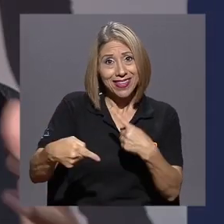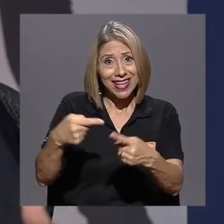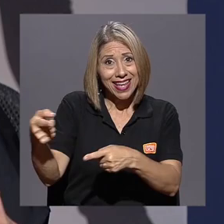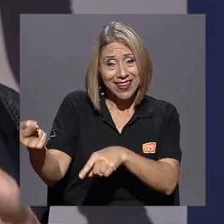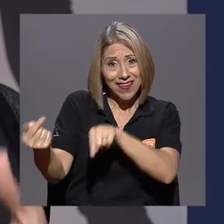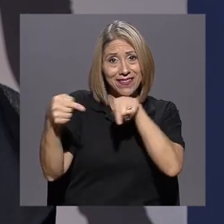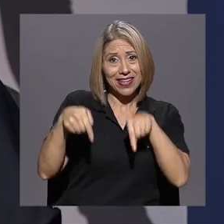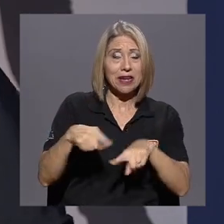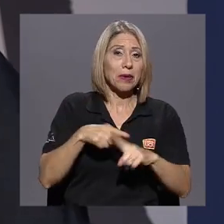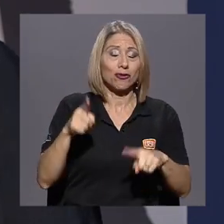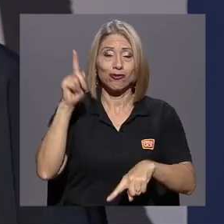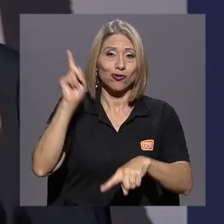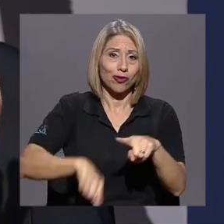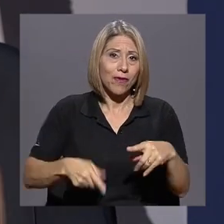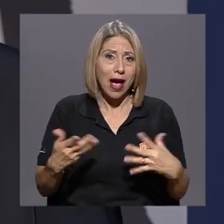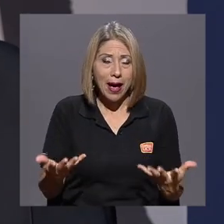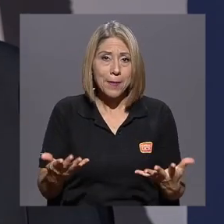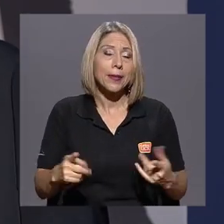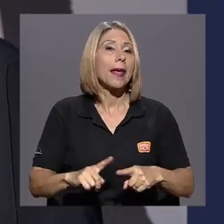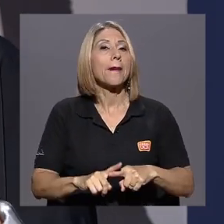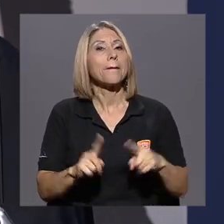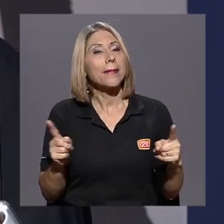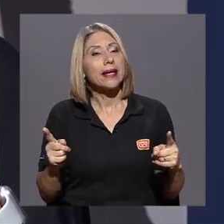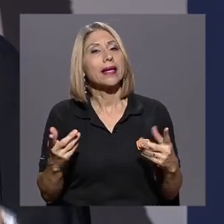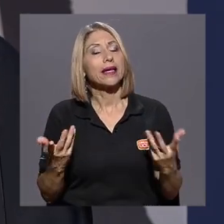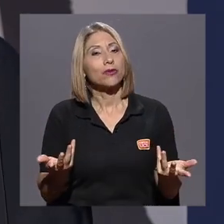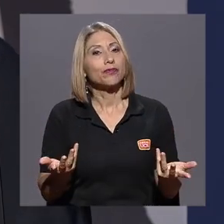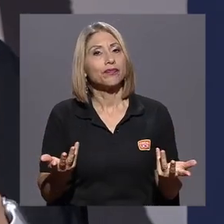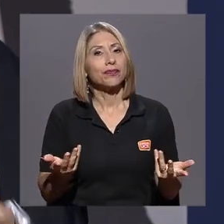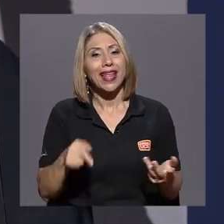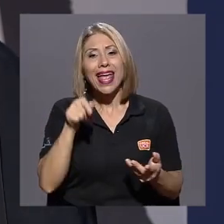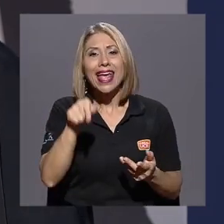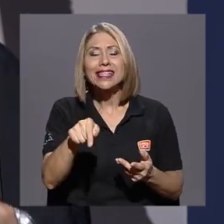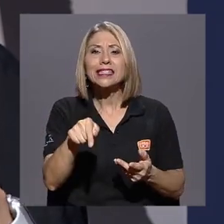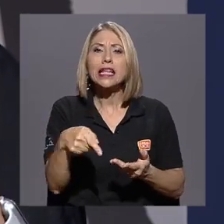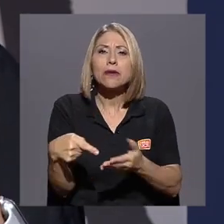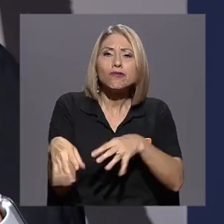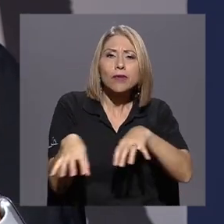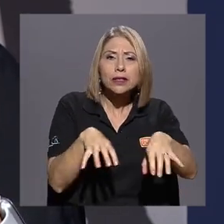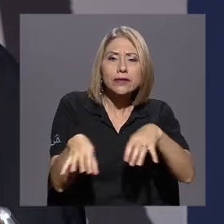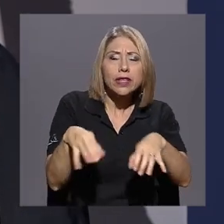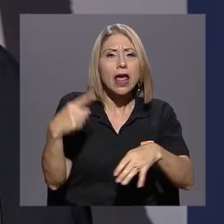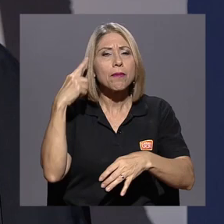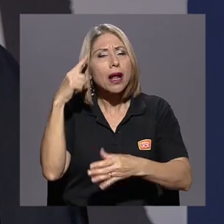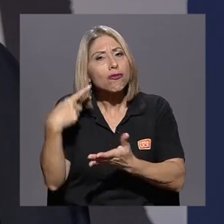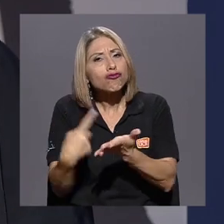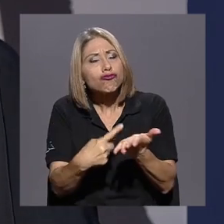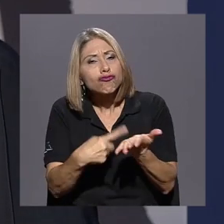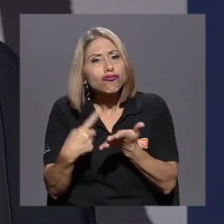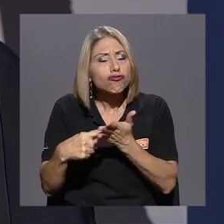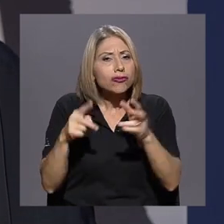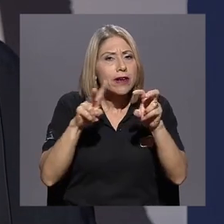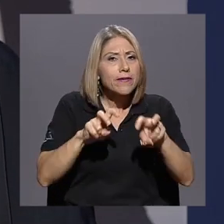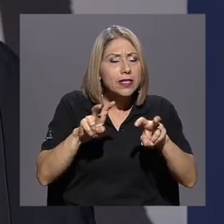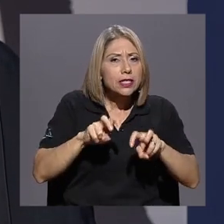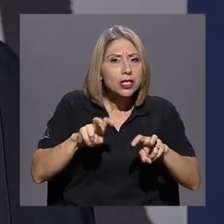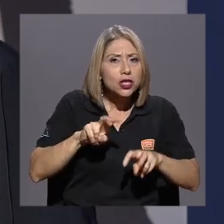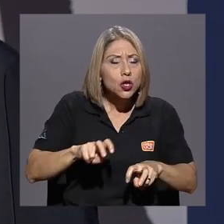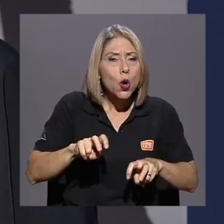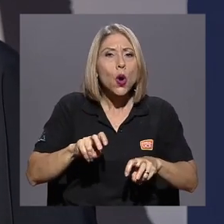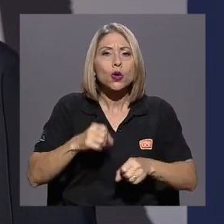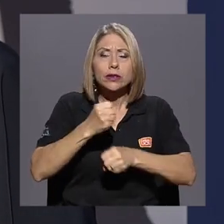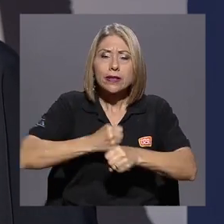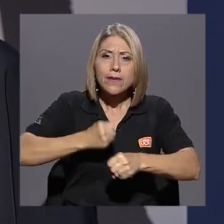ese espacio y no se va a poder. Pero digamos, este espacio de reflexión de lo que es el aporte de